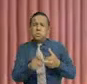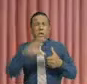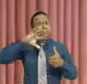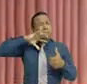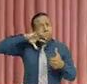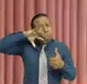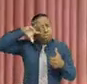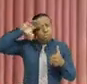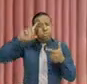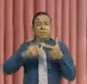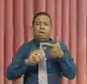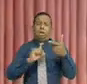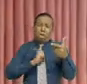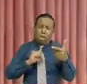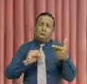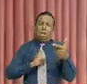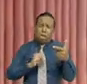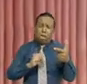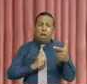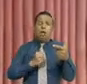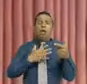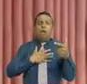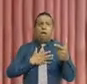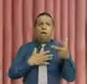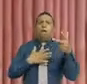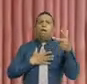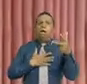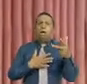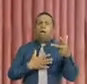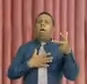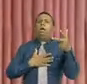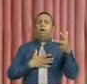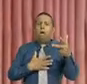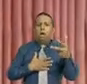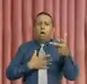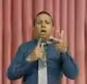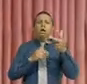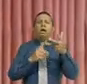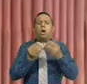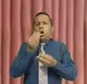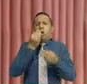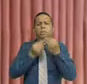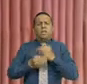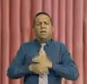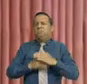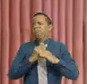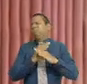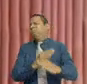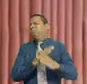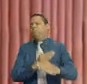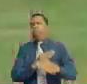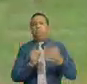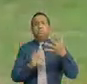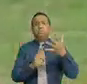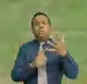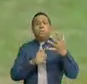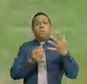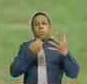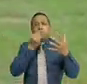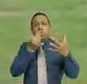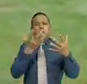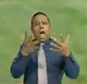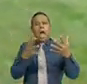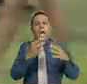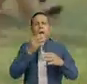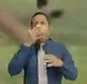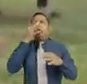fiebre, la tos, el ahogo y la pérdida del apetito y del olfato. Además, se